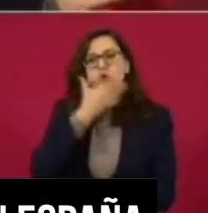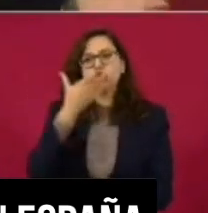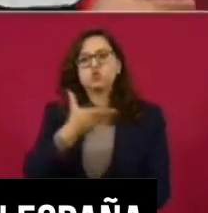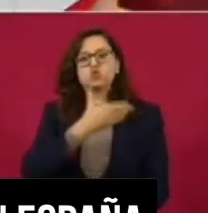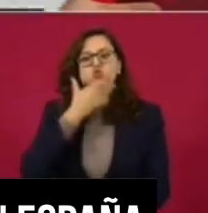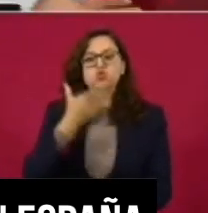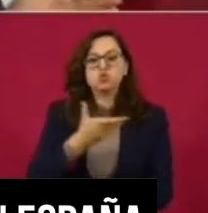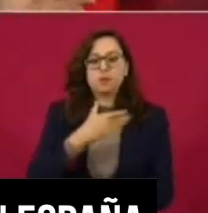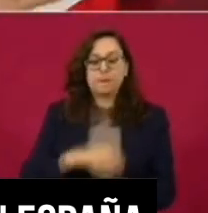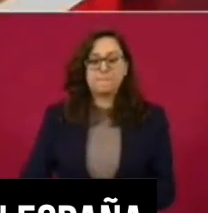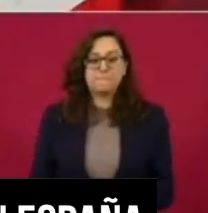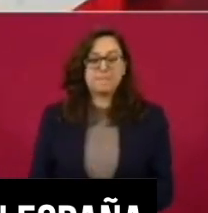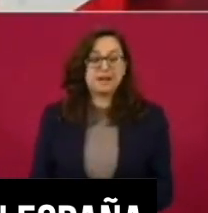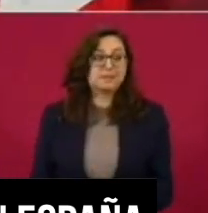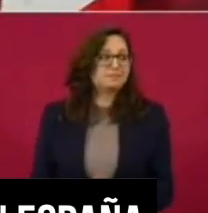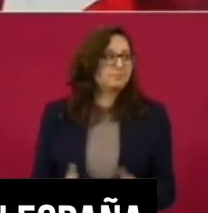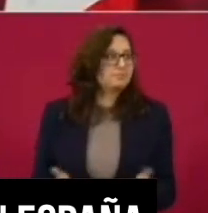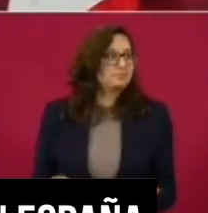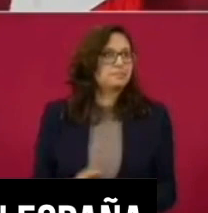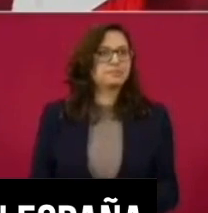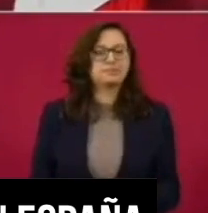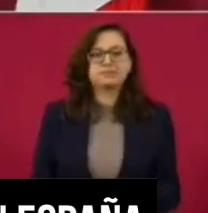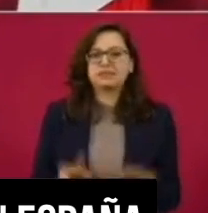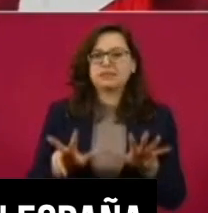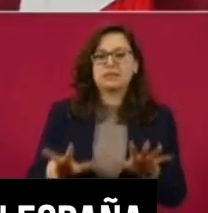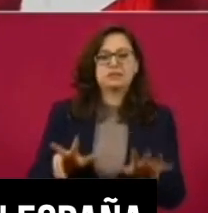pero como tres sexenios seguidos